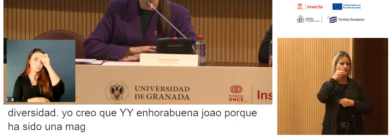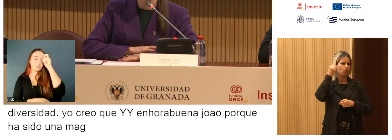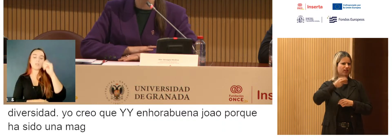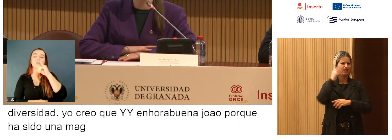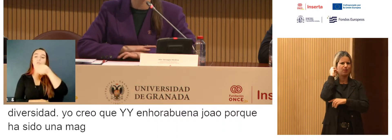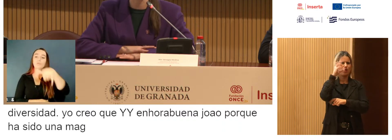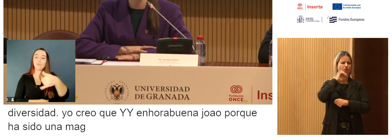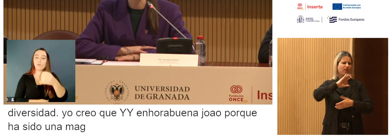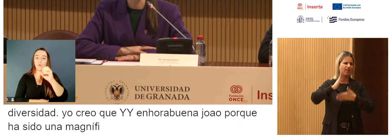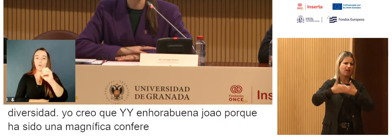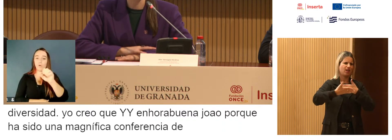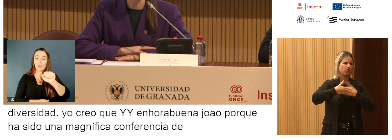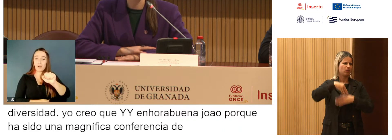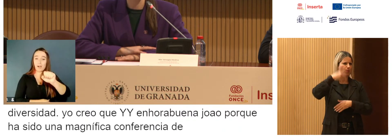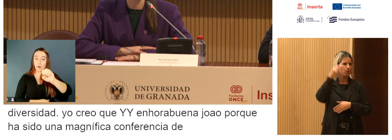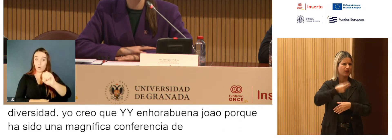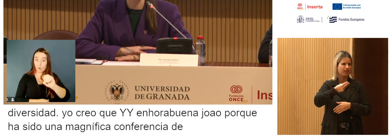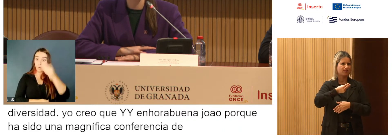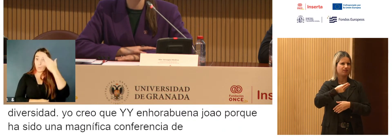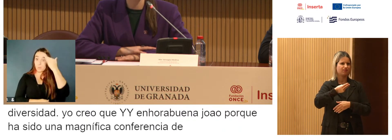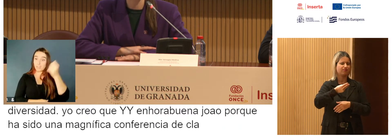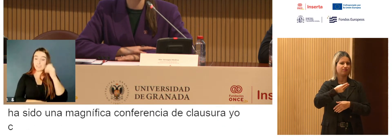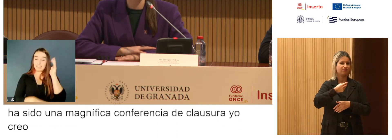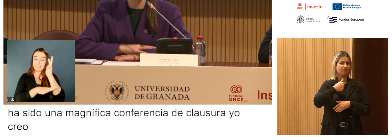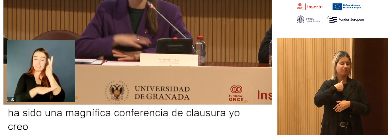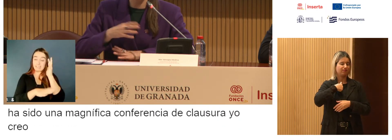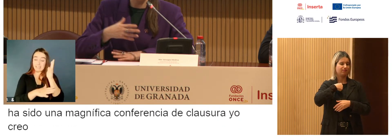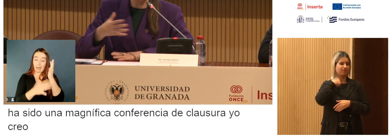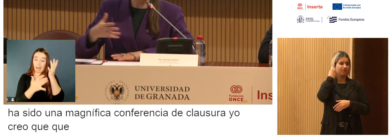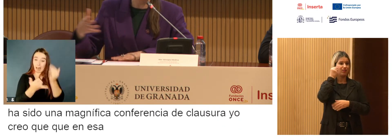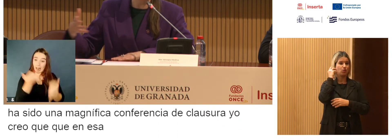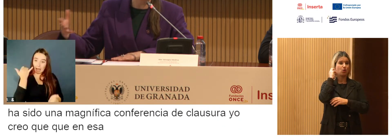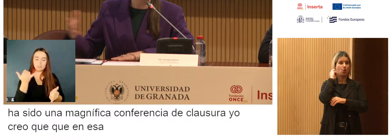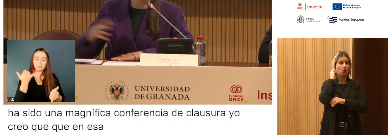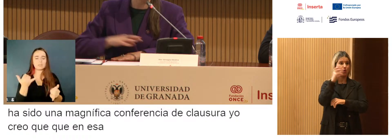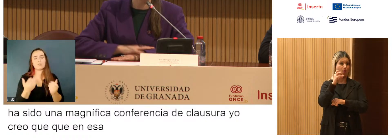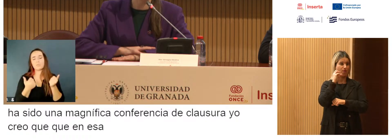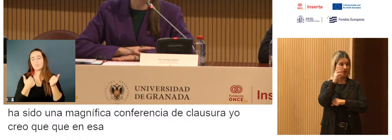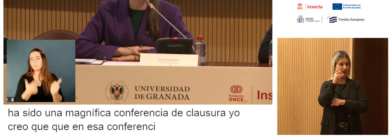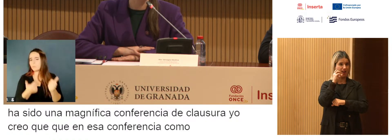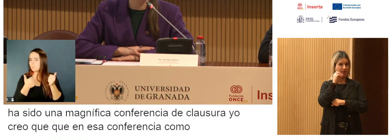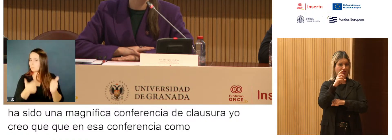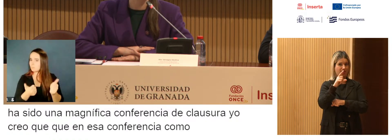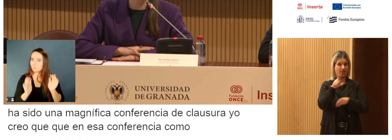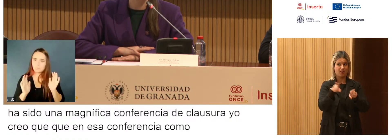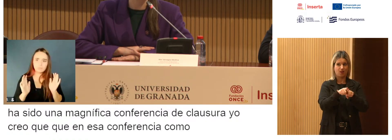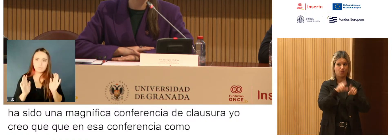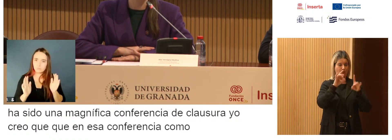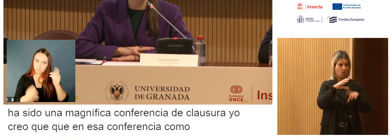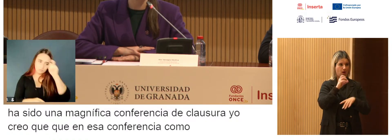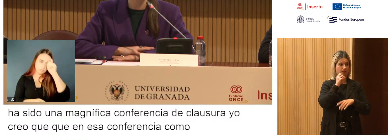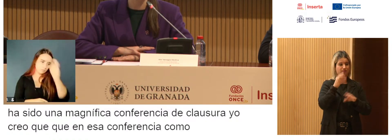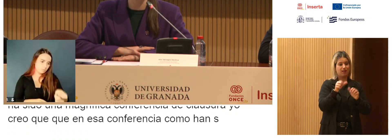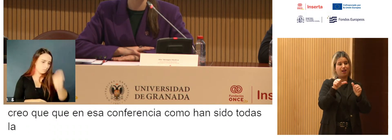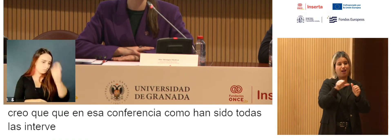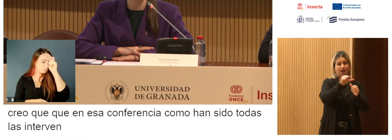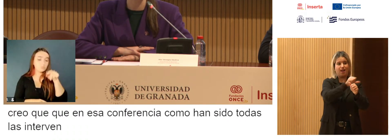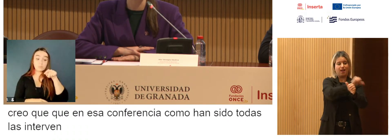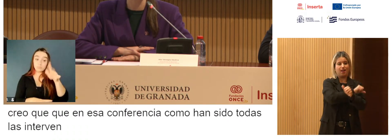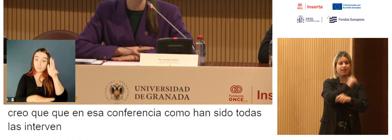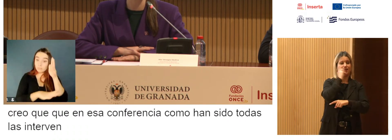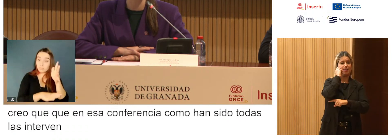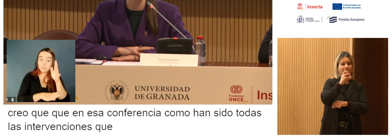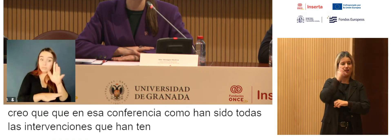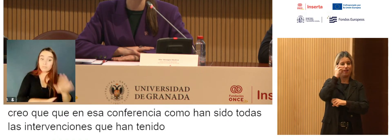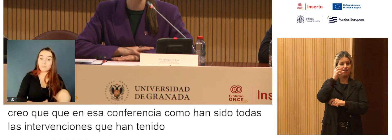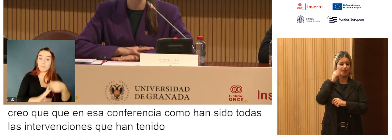de clausura. Yo creo que en esa conferencia, como han sido todas las intervenciones que han tenido lugar a lo